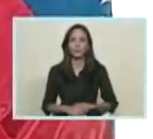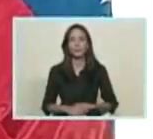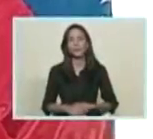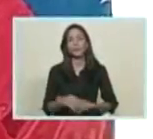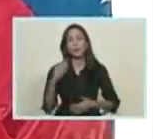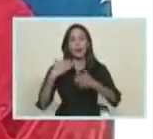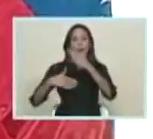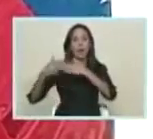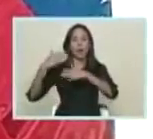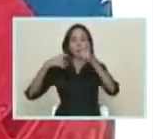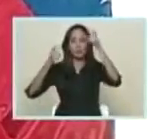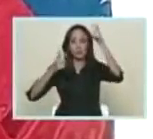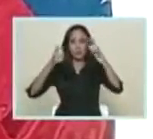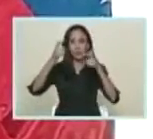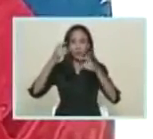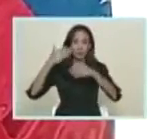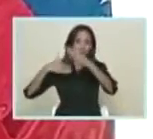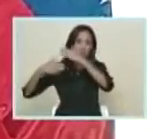comandante Chávez,